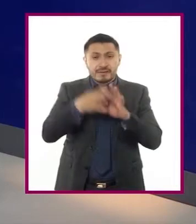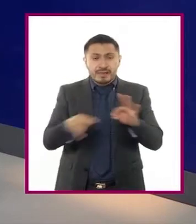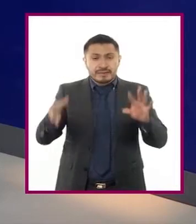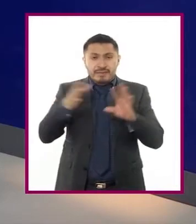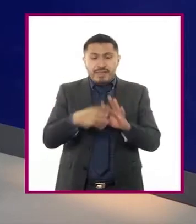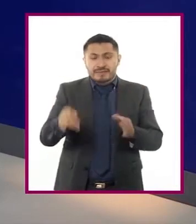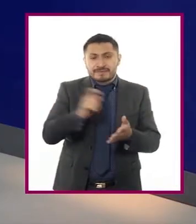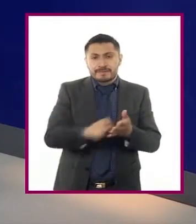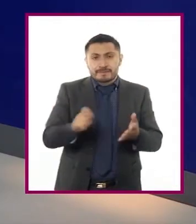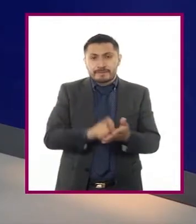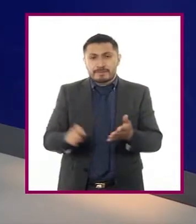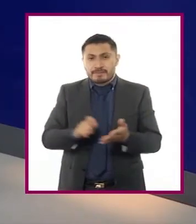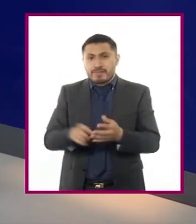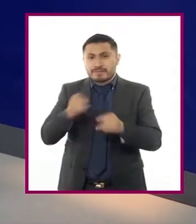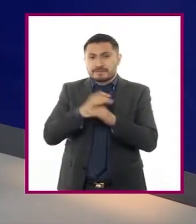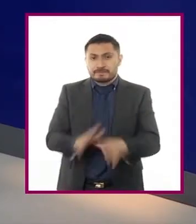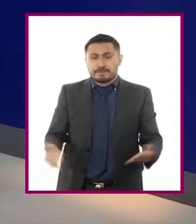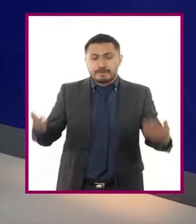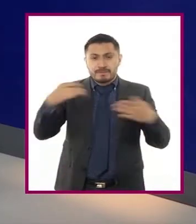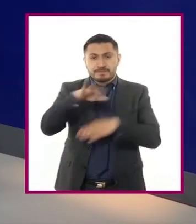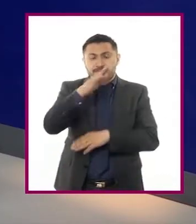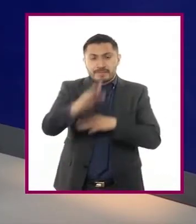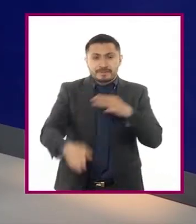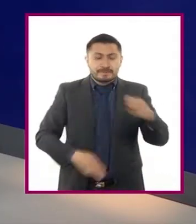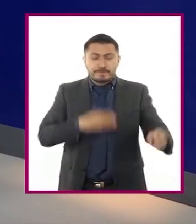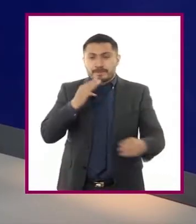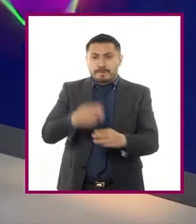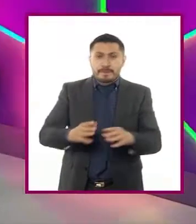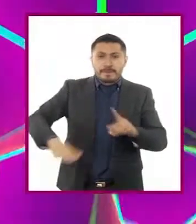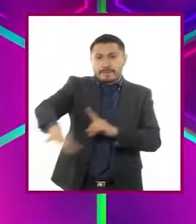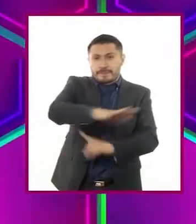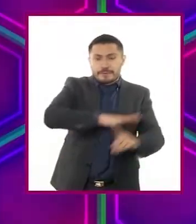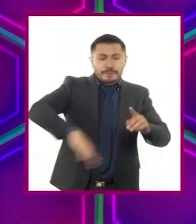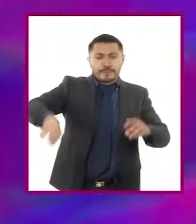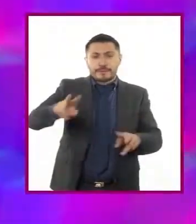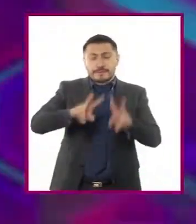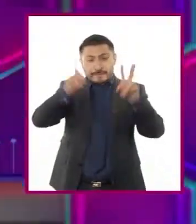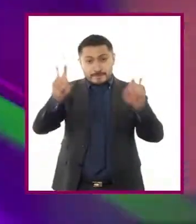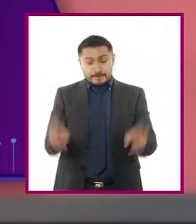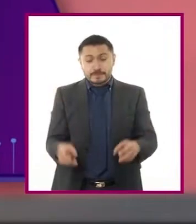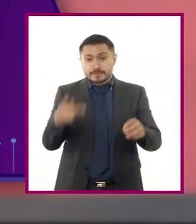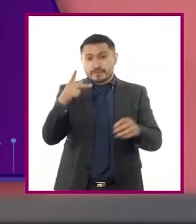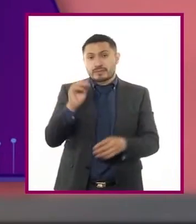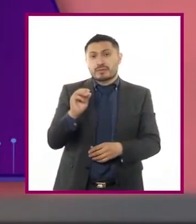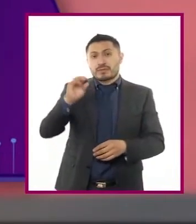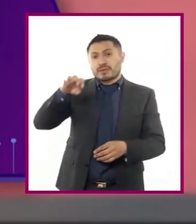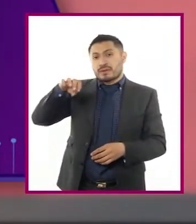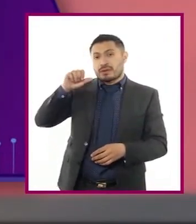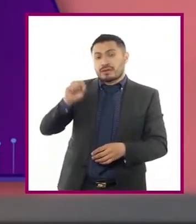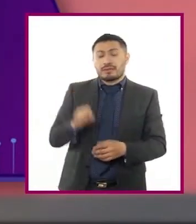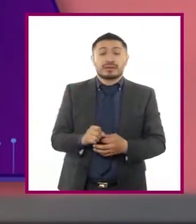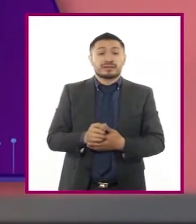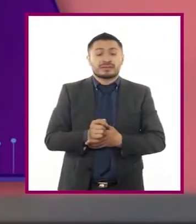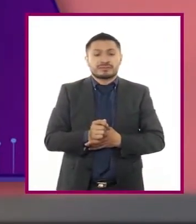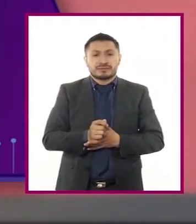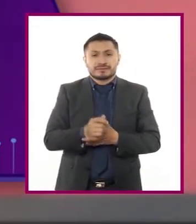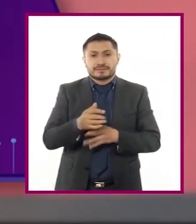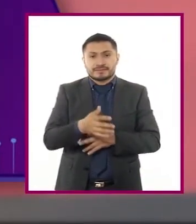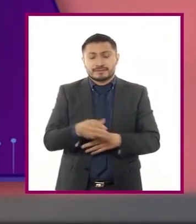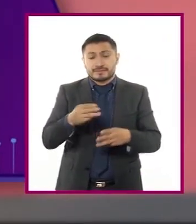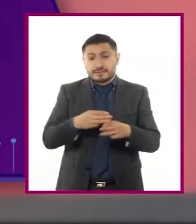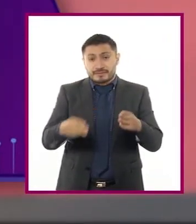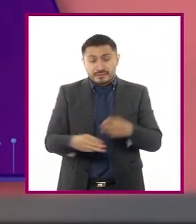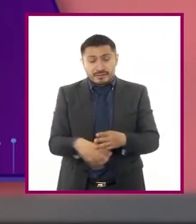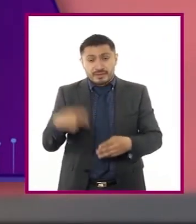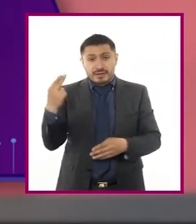escrito información sobre el mundo social de los poemas. Los materiales que van a necesitar para esta sesión son